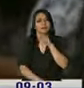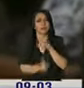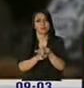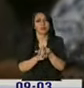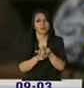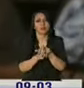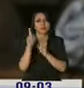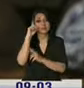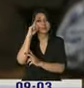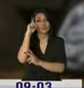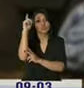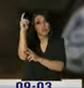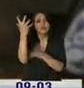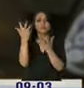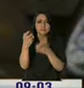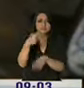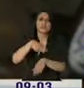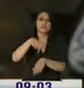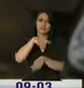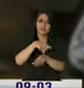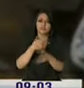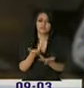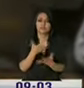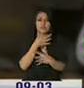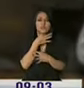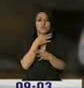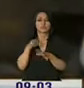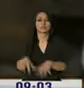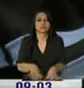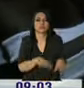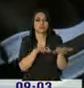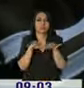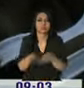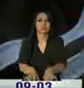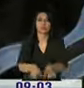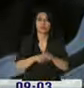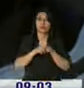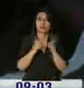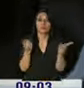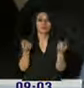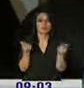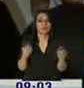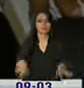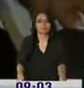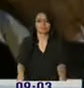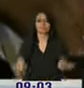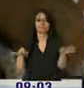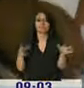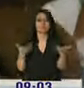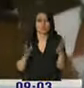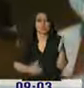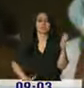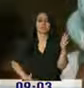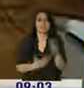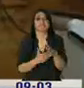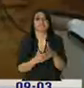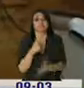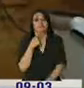siempre fue ser una profesional, le encantan las computadoras, pero la falta de recursos económicos ha truncado ese sueño.